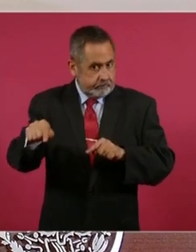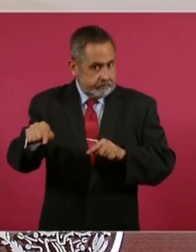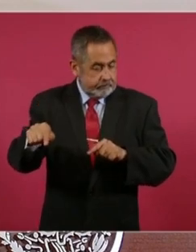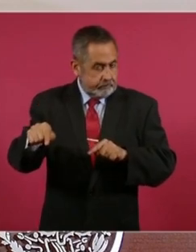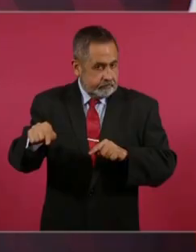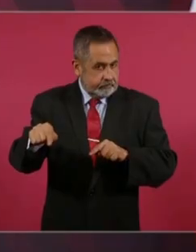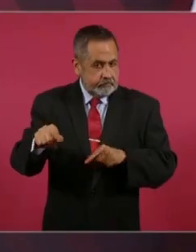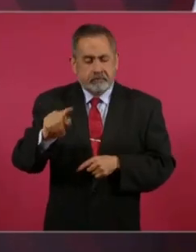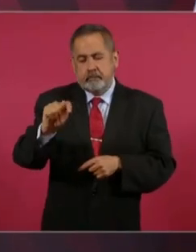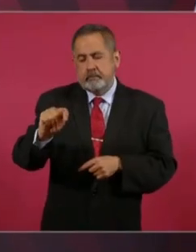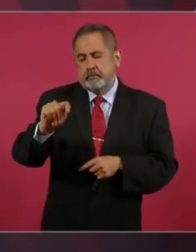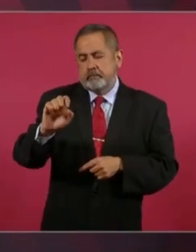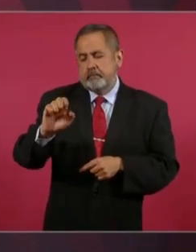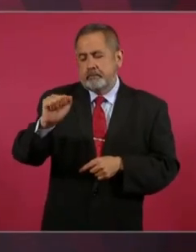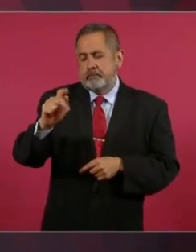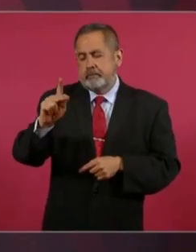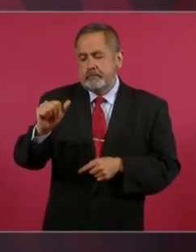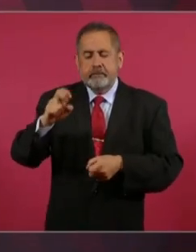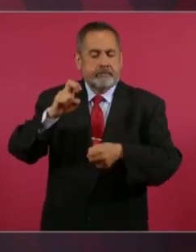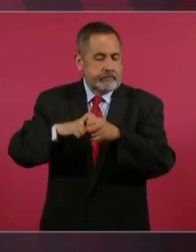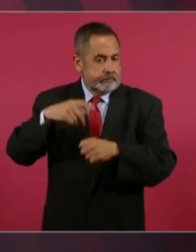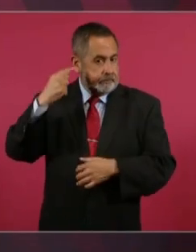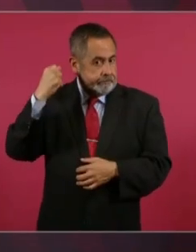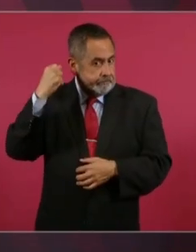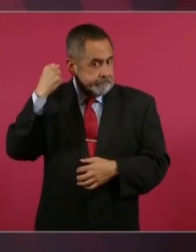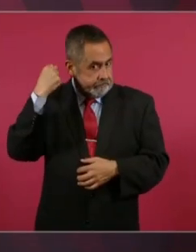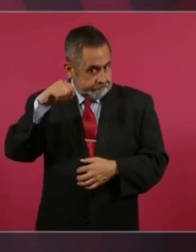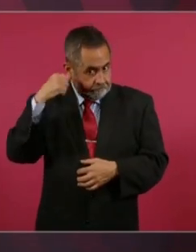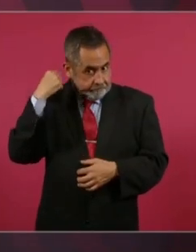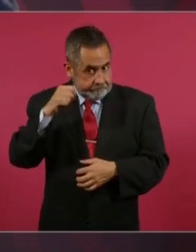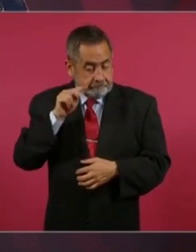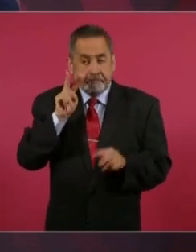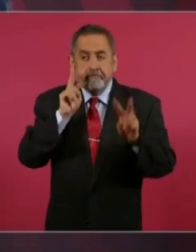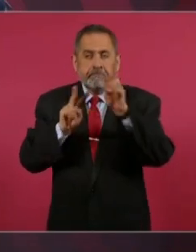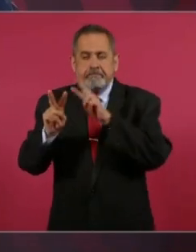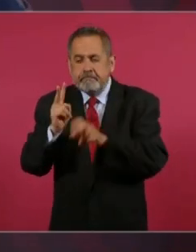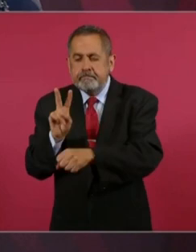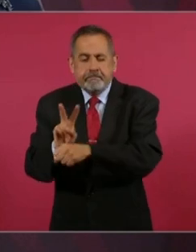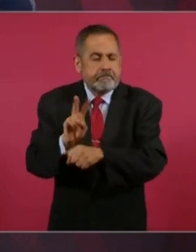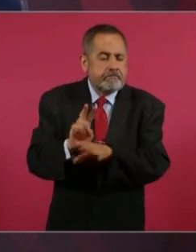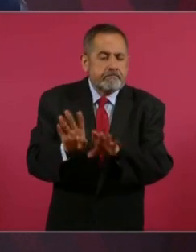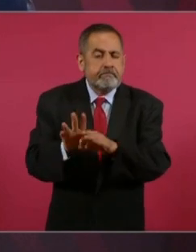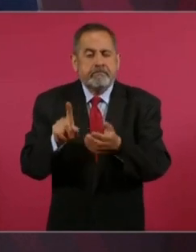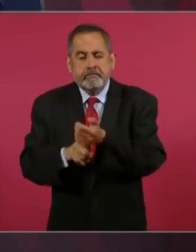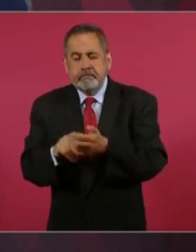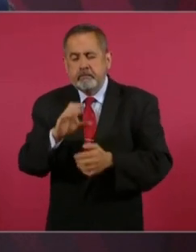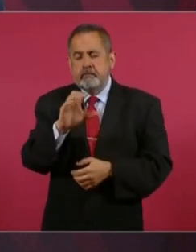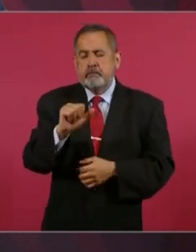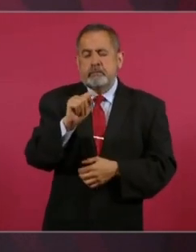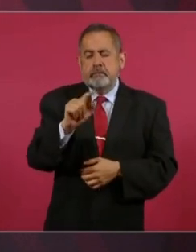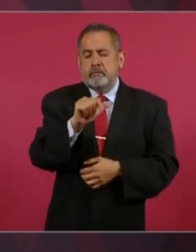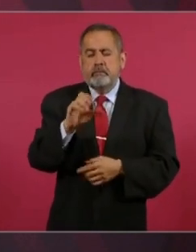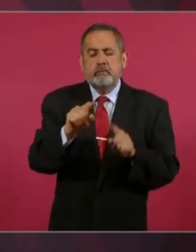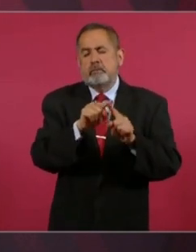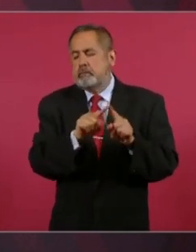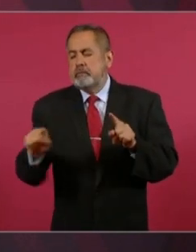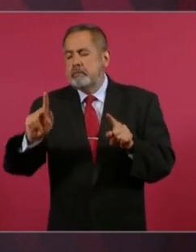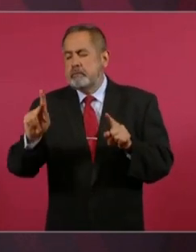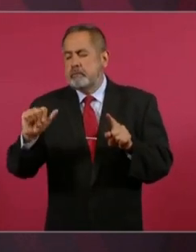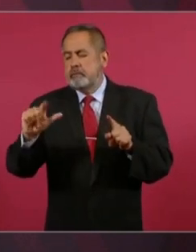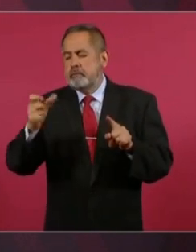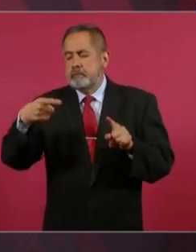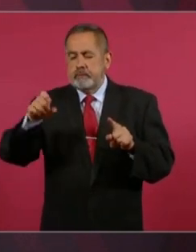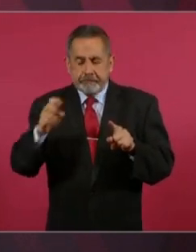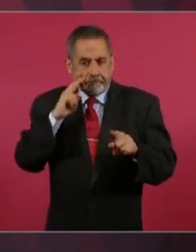hacia Teapa, Tabasco, para supervisar ese tramo de Coatzacoalcos a Palenque, del